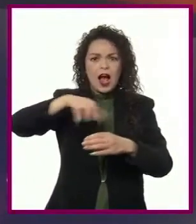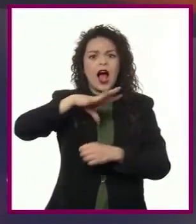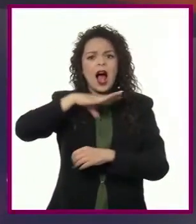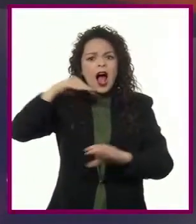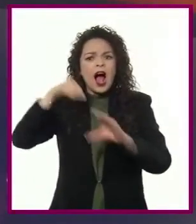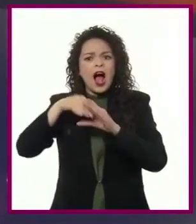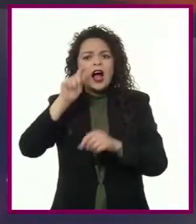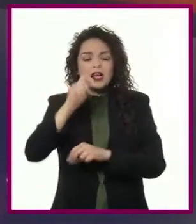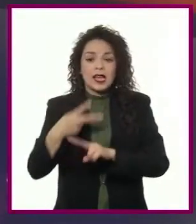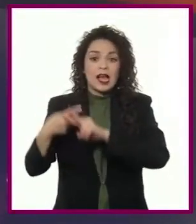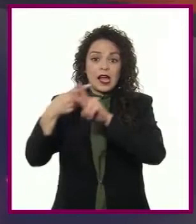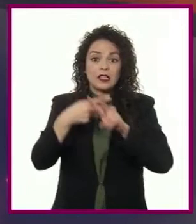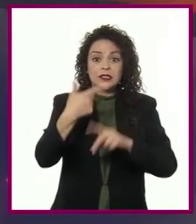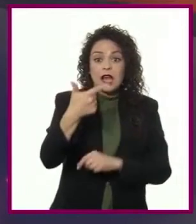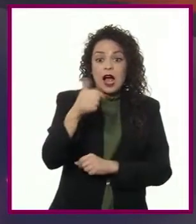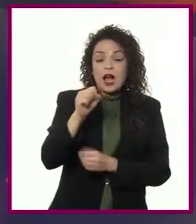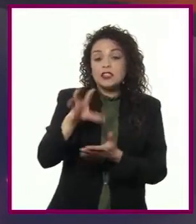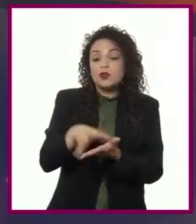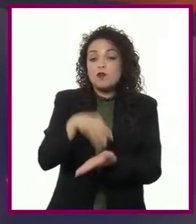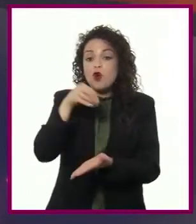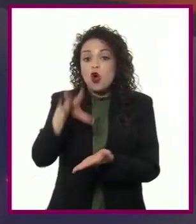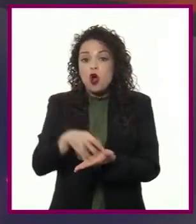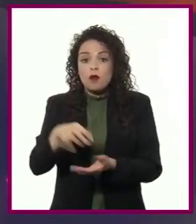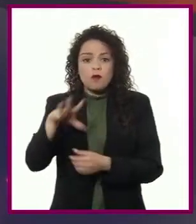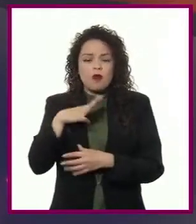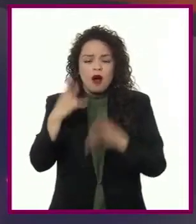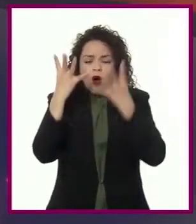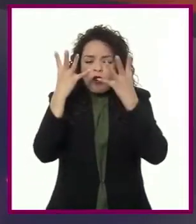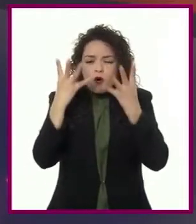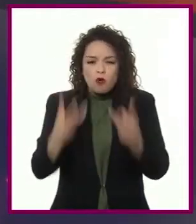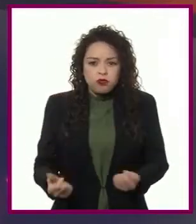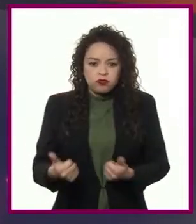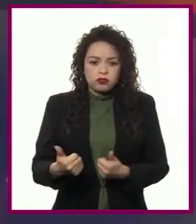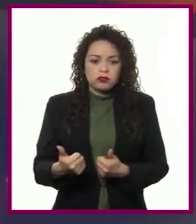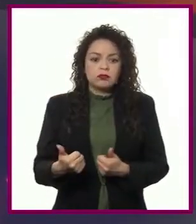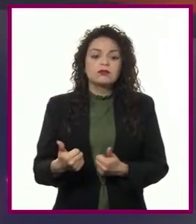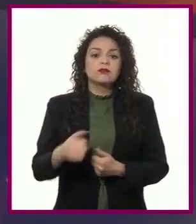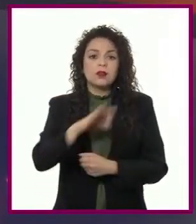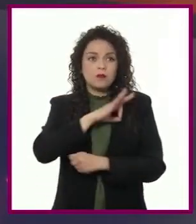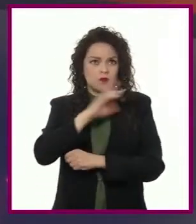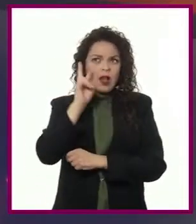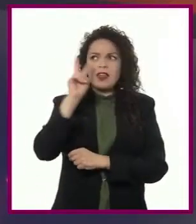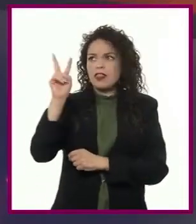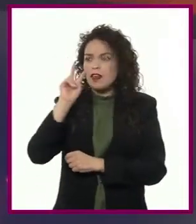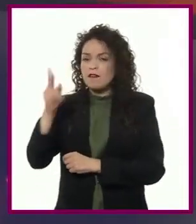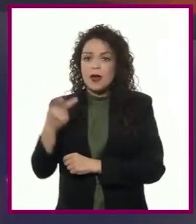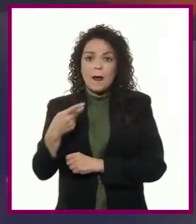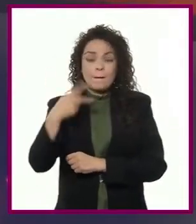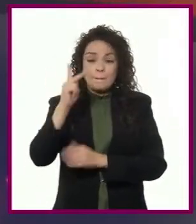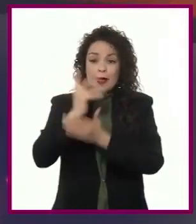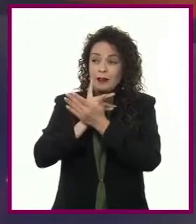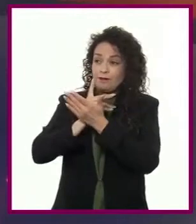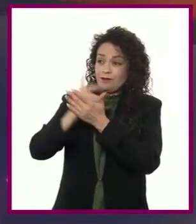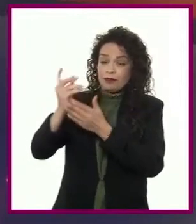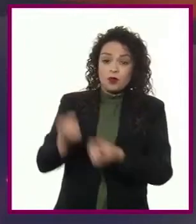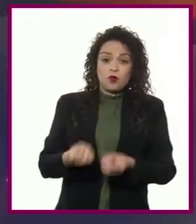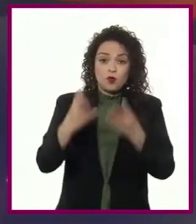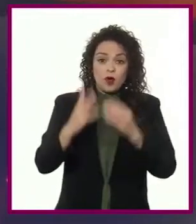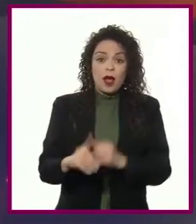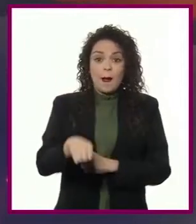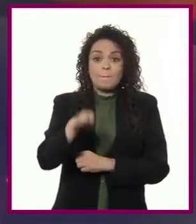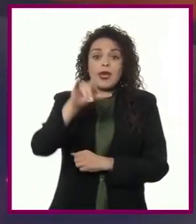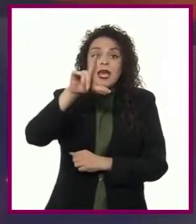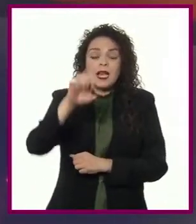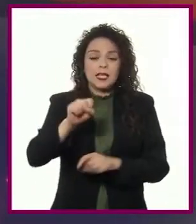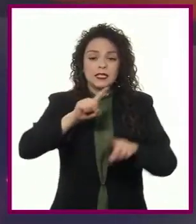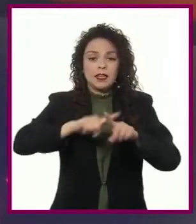polvo, además de que existen un sinfín de ellas en el universo visible, en las que el número asciende a miles de diferentes